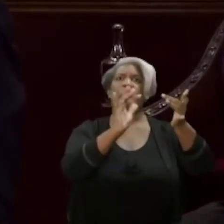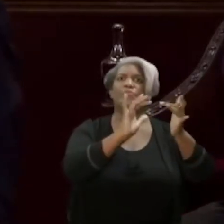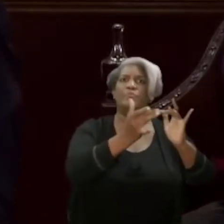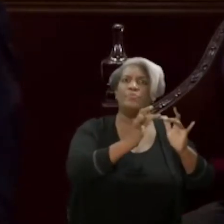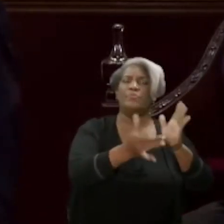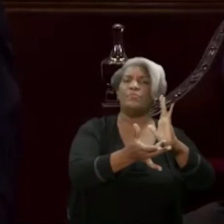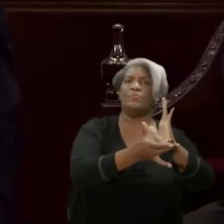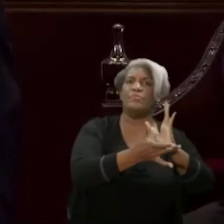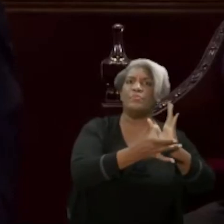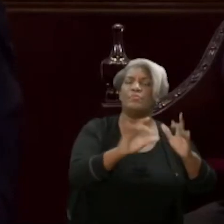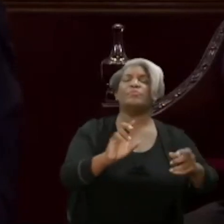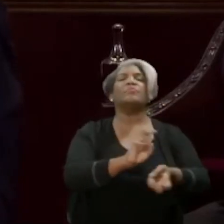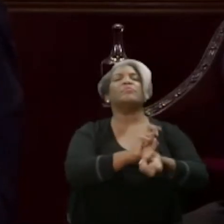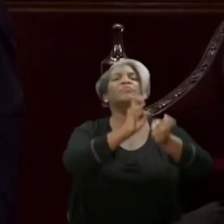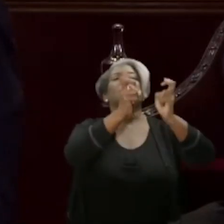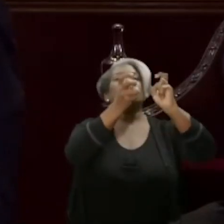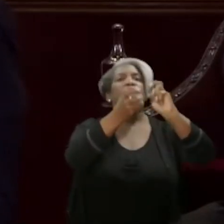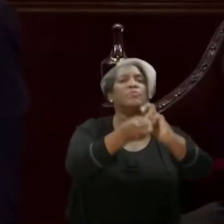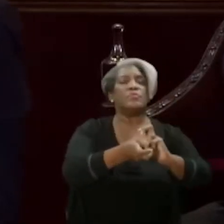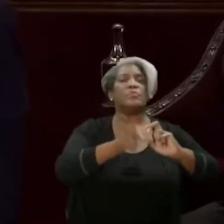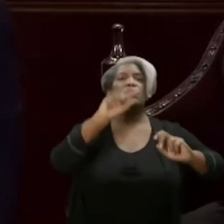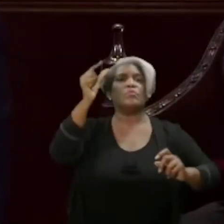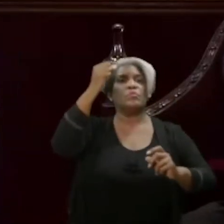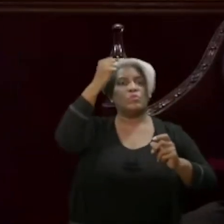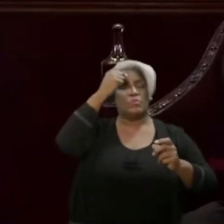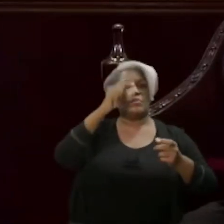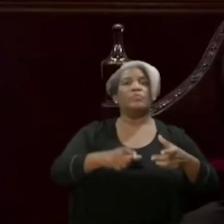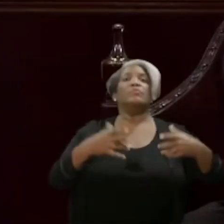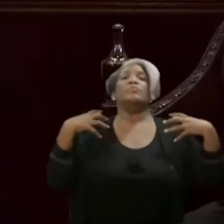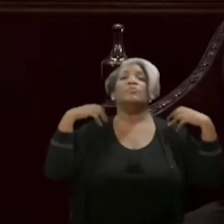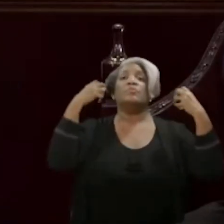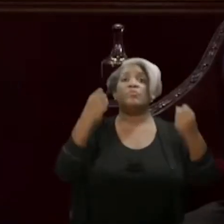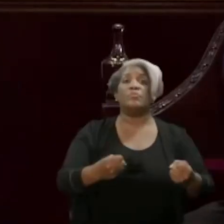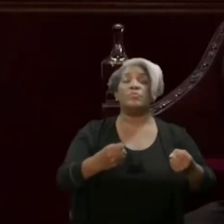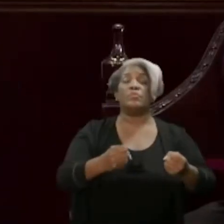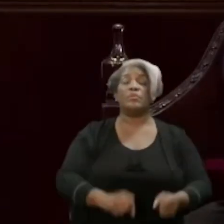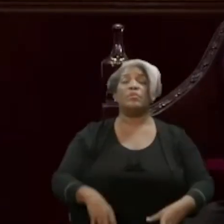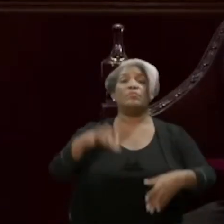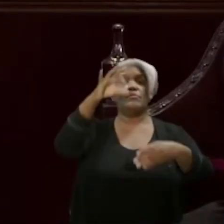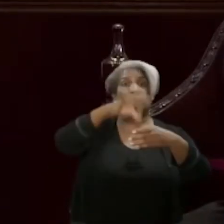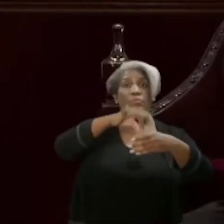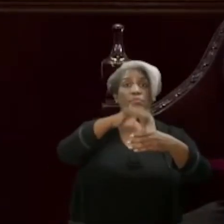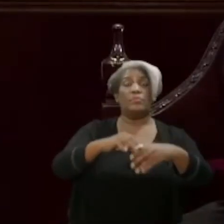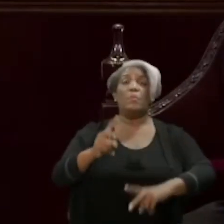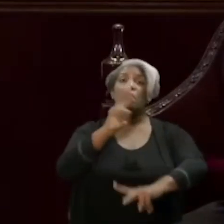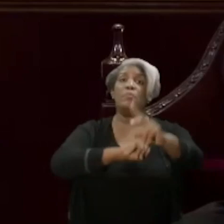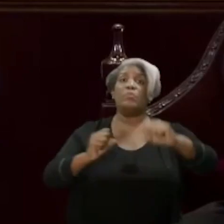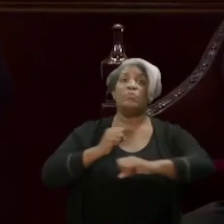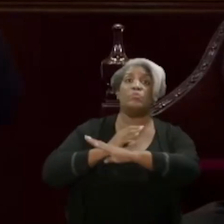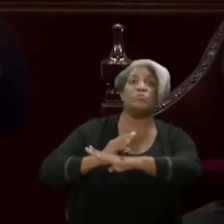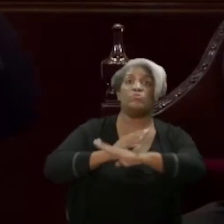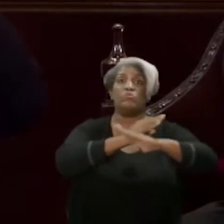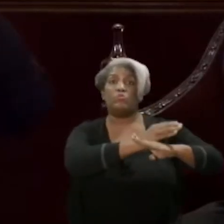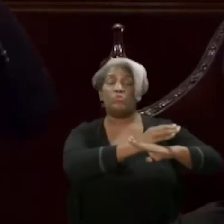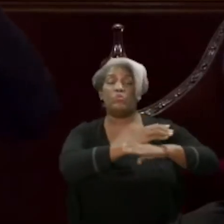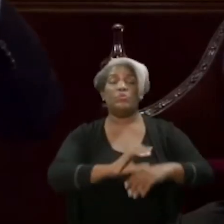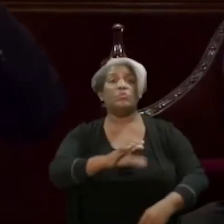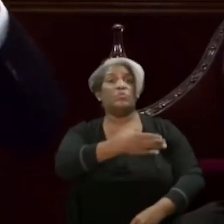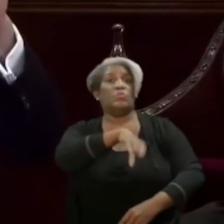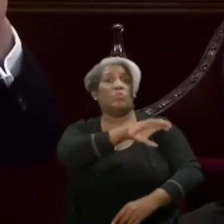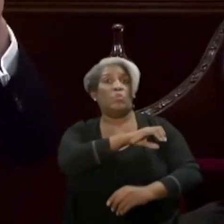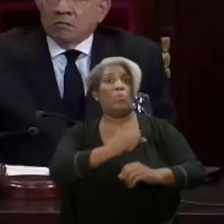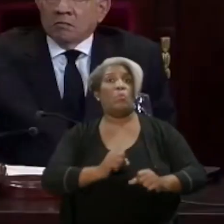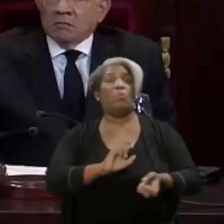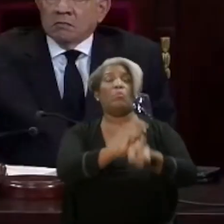institucionalidad, reforma y modernización de la administración pública, salud electoral, seguridad ciudadana y reforma policial y